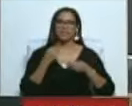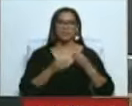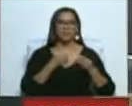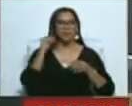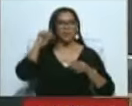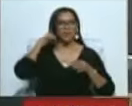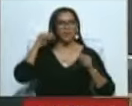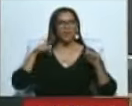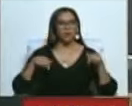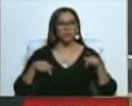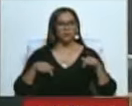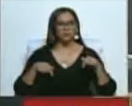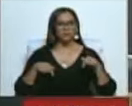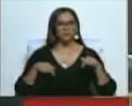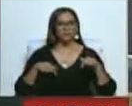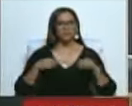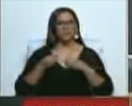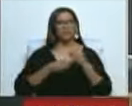video también hoy,